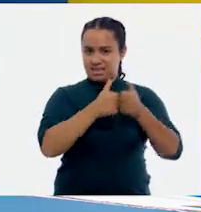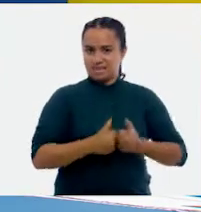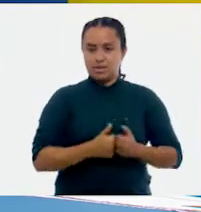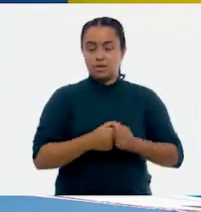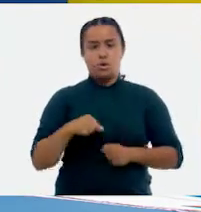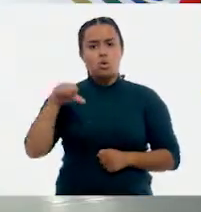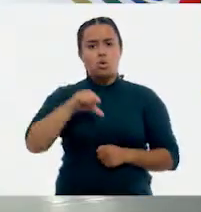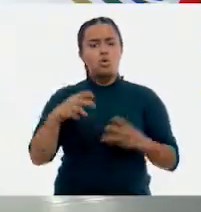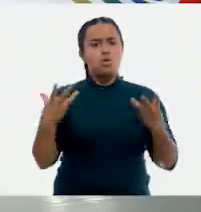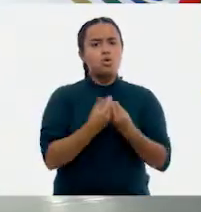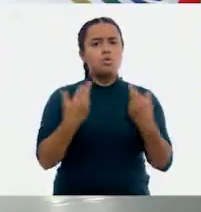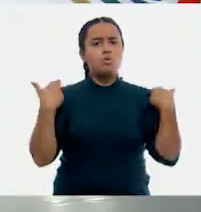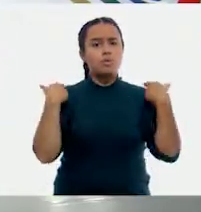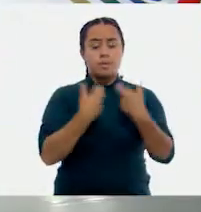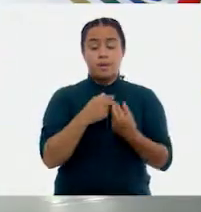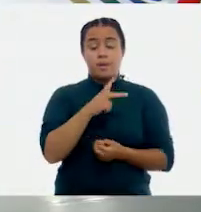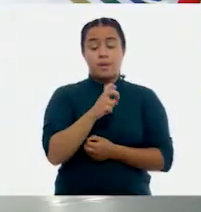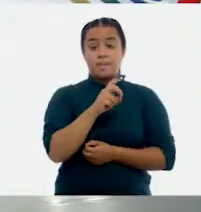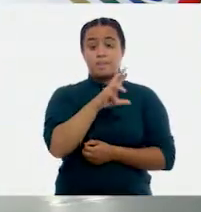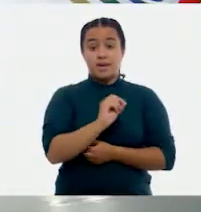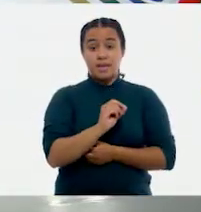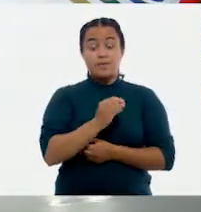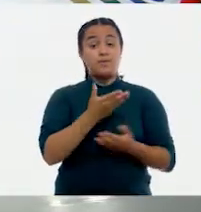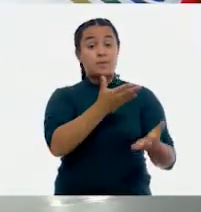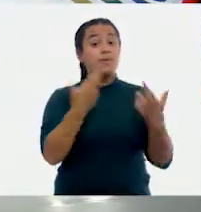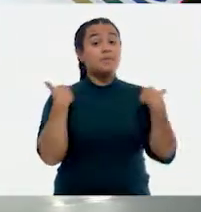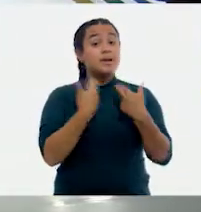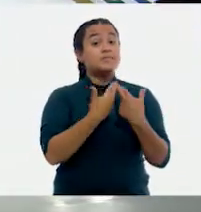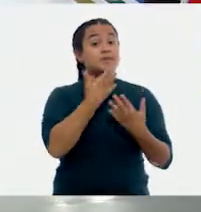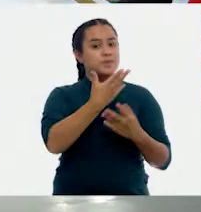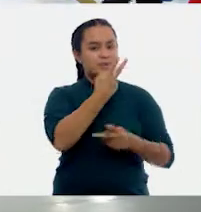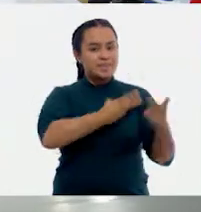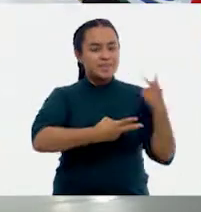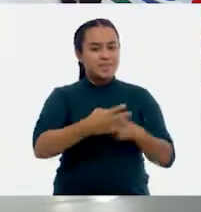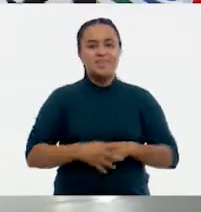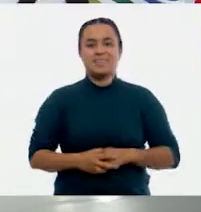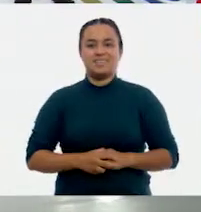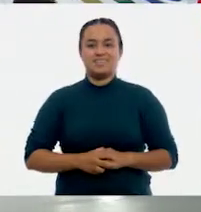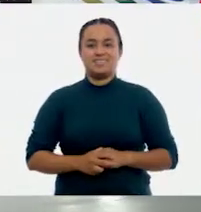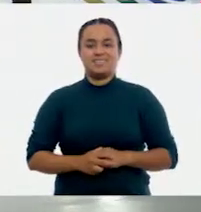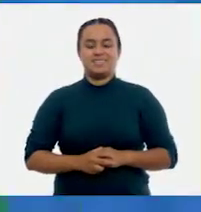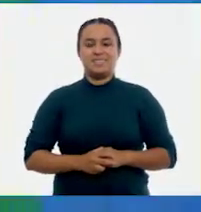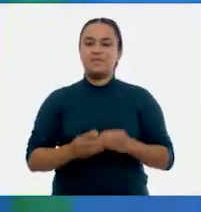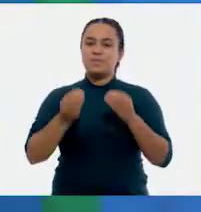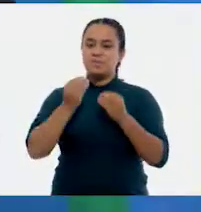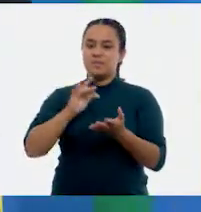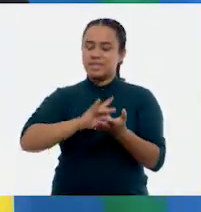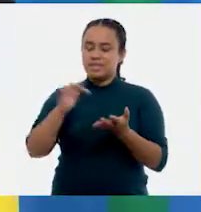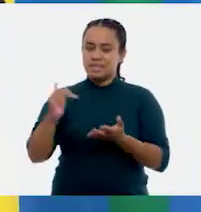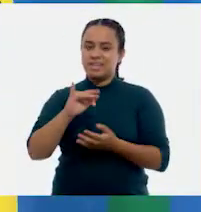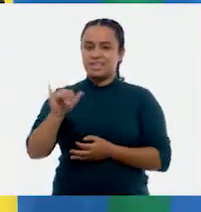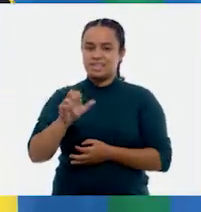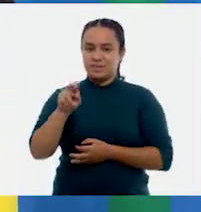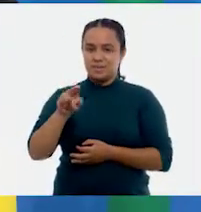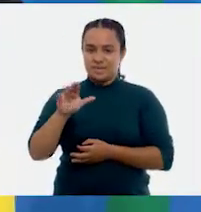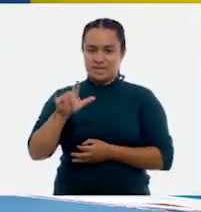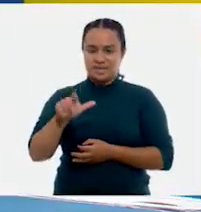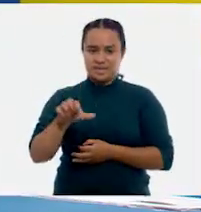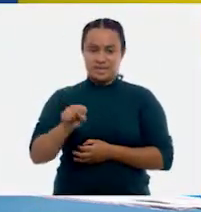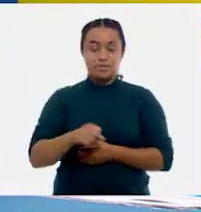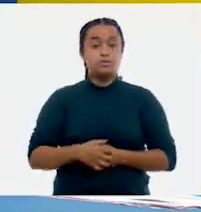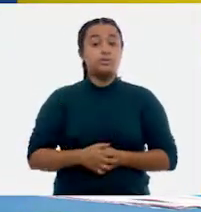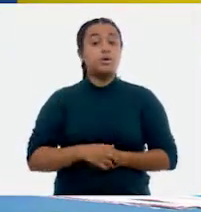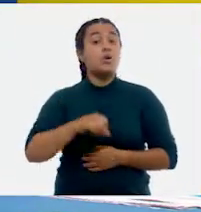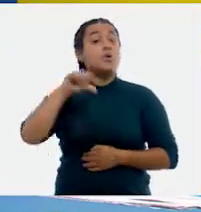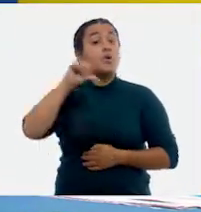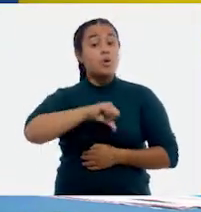Hoy nos acompaña el maestro Pedro Fabián Benítez. Maestro, bienvenido. Muchas gracias, Juan Carlos. Vamos a